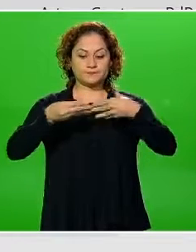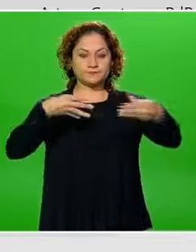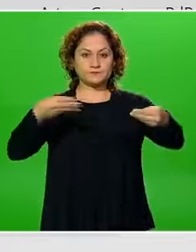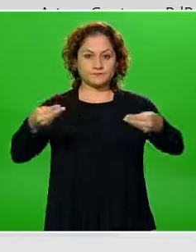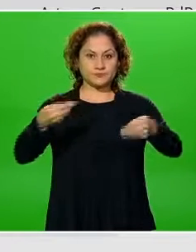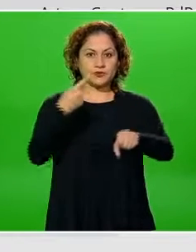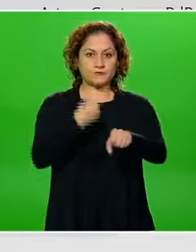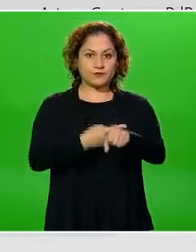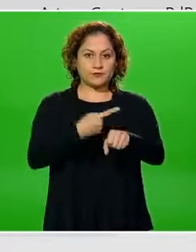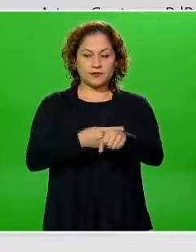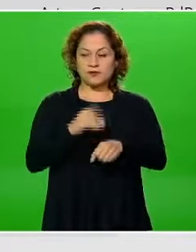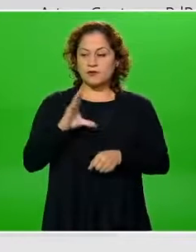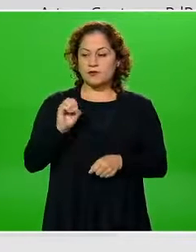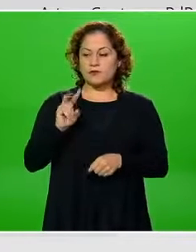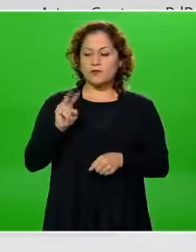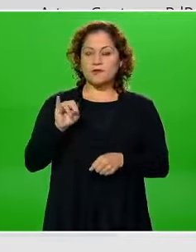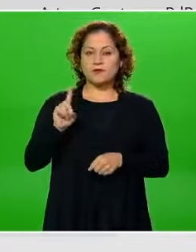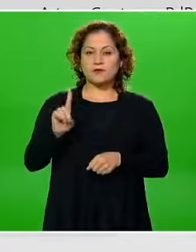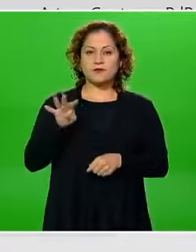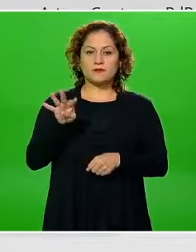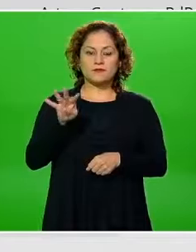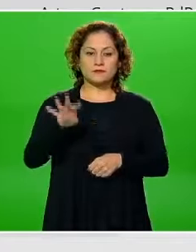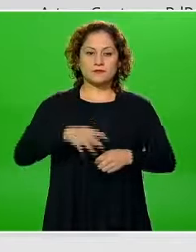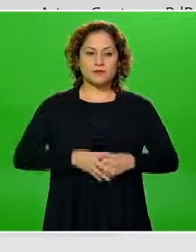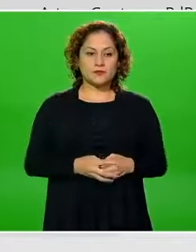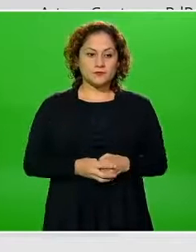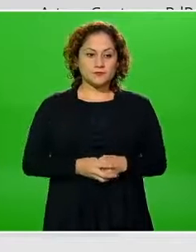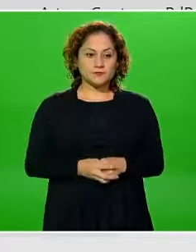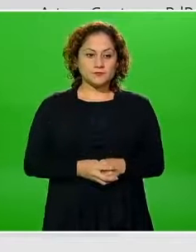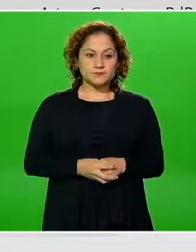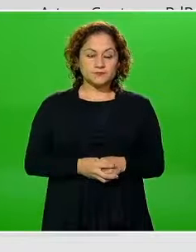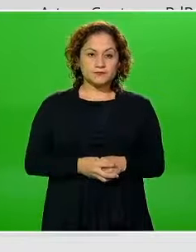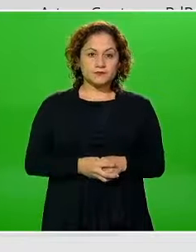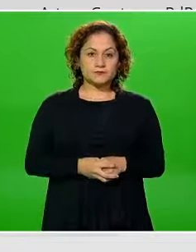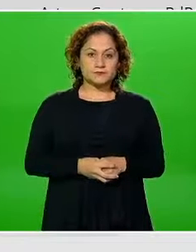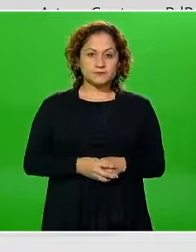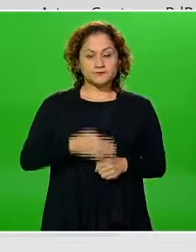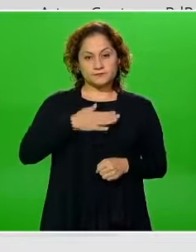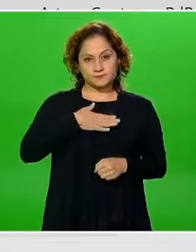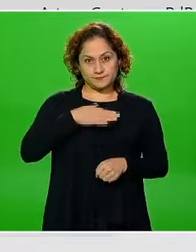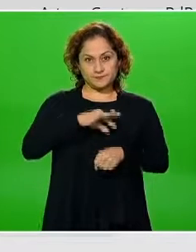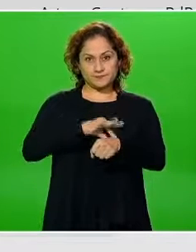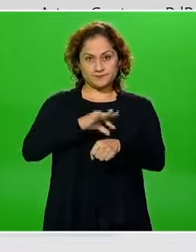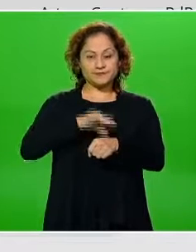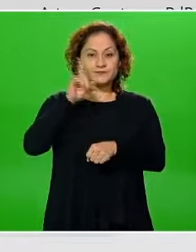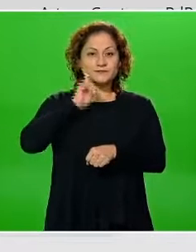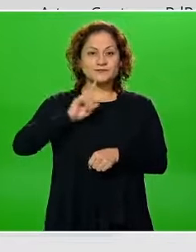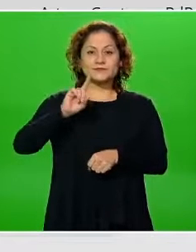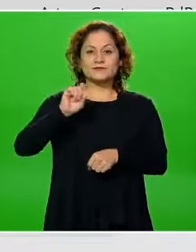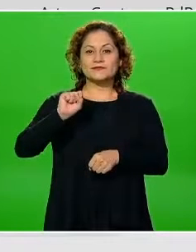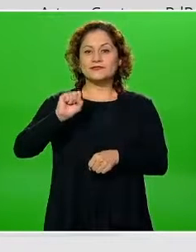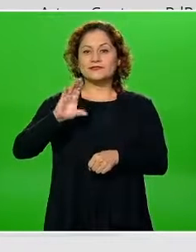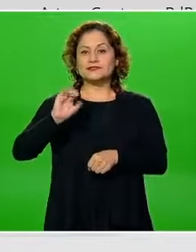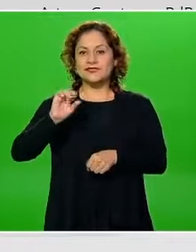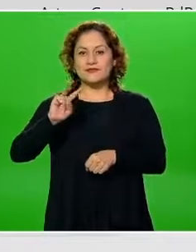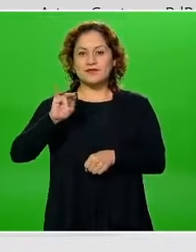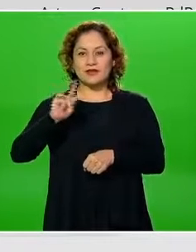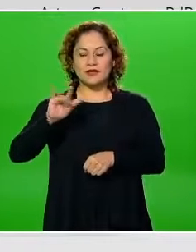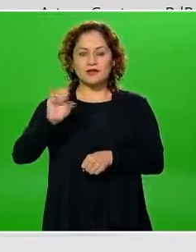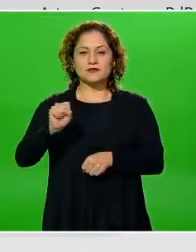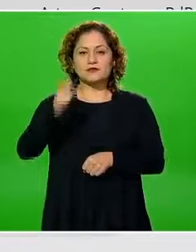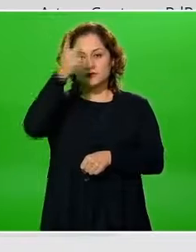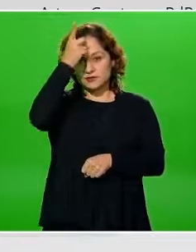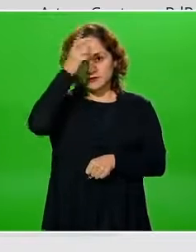por COVID-19. Su servidora, doctora Santa Ceballos, directora de Vigilancia